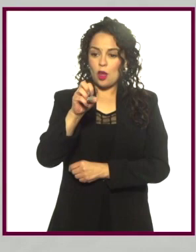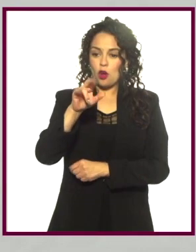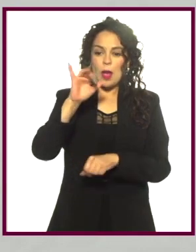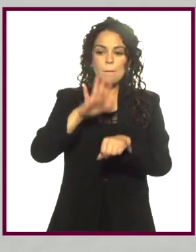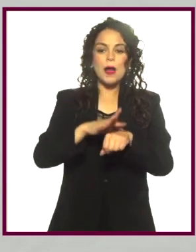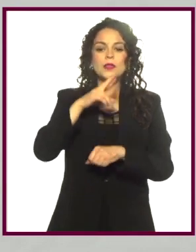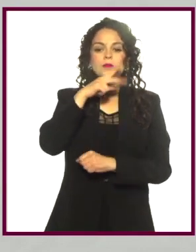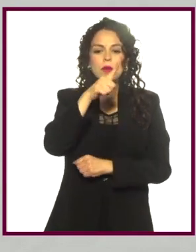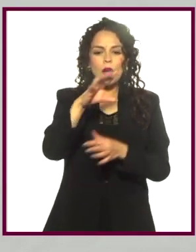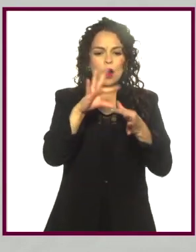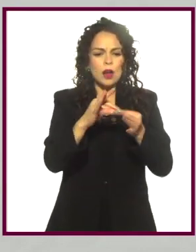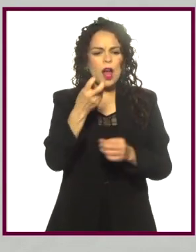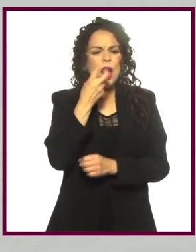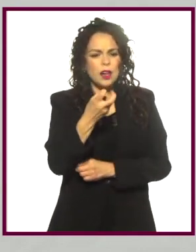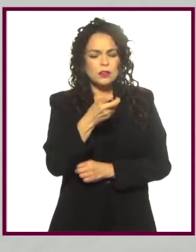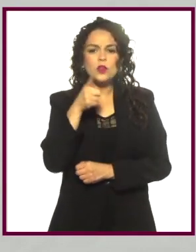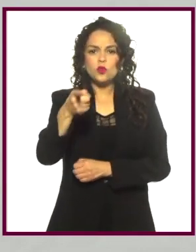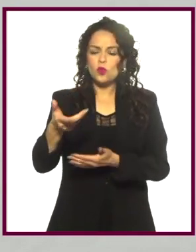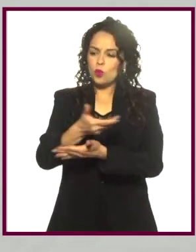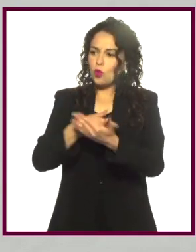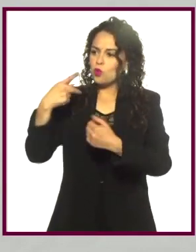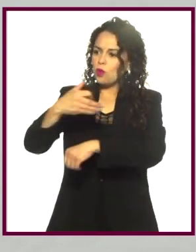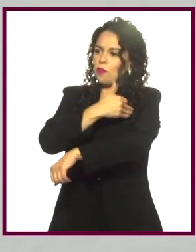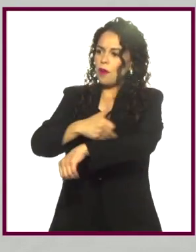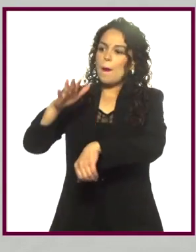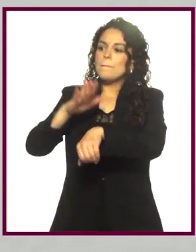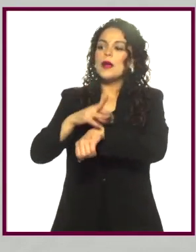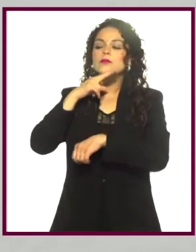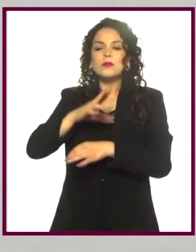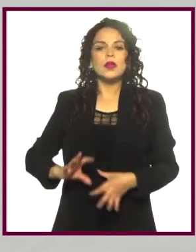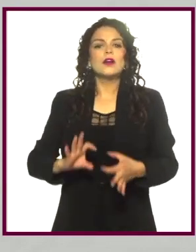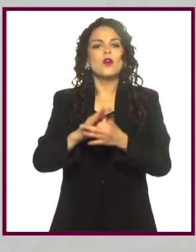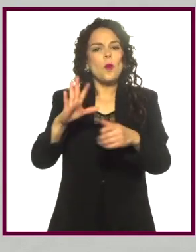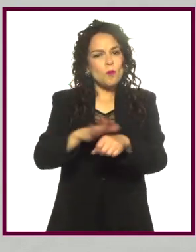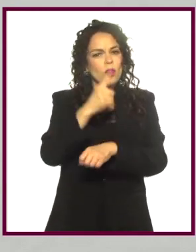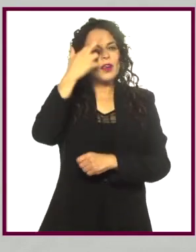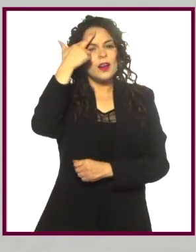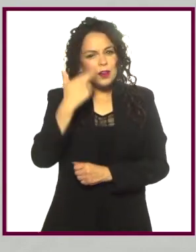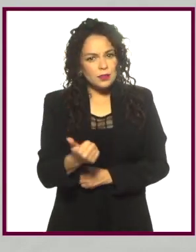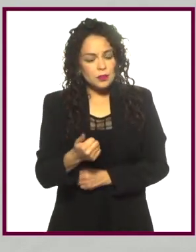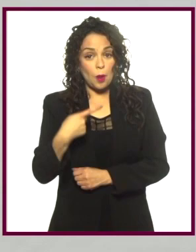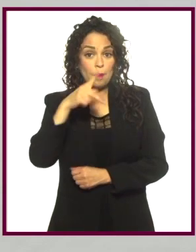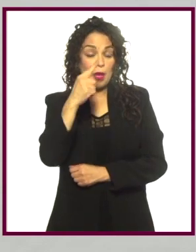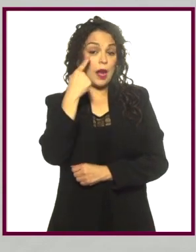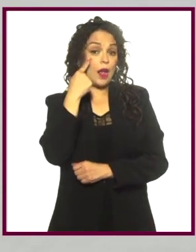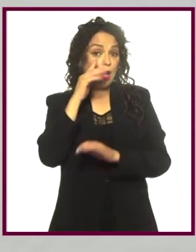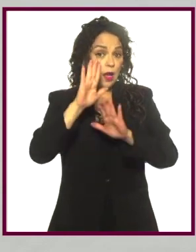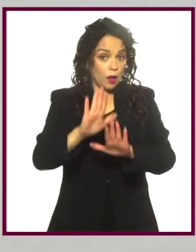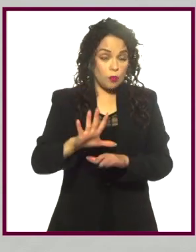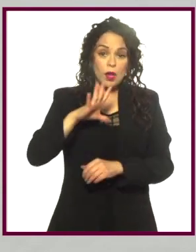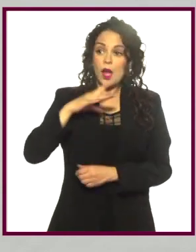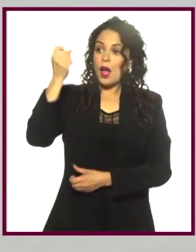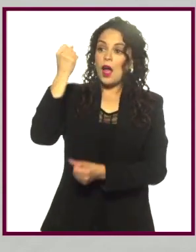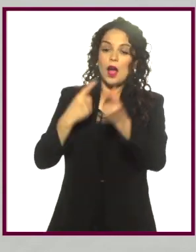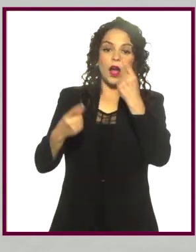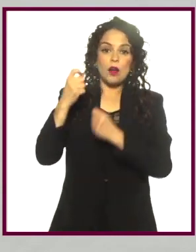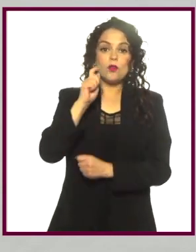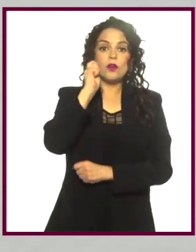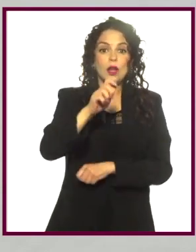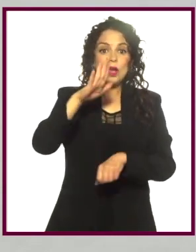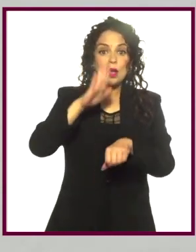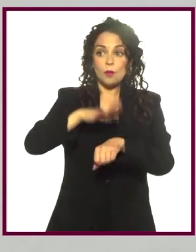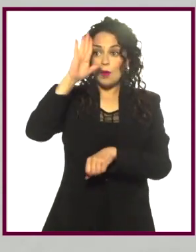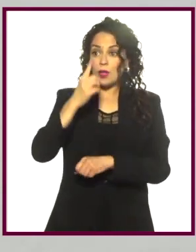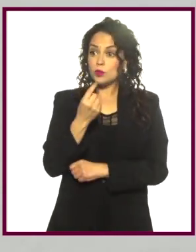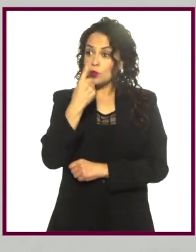explica y comenta en casa por qué crees que es la que se adapta mejor. ¡Ojo! Hay algunas teorías que pueden relacionarse a más